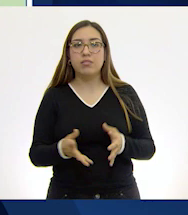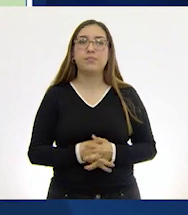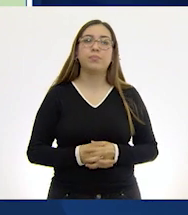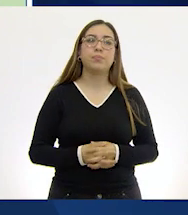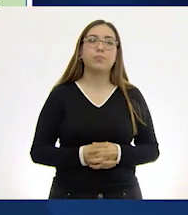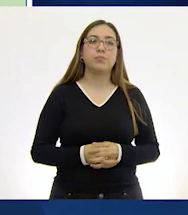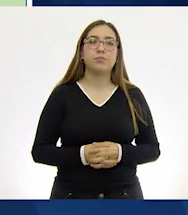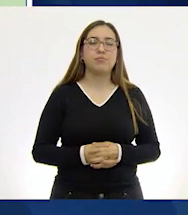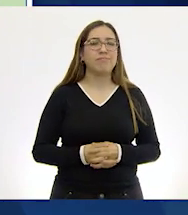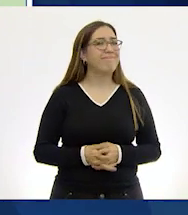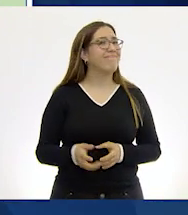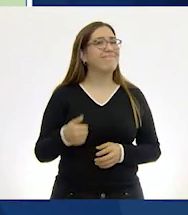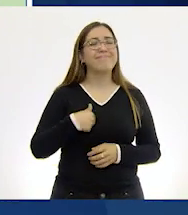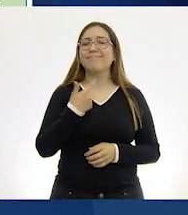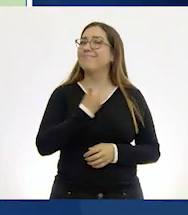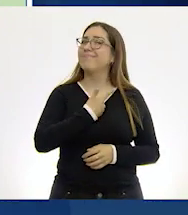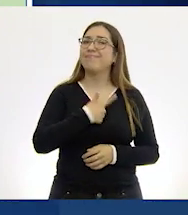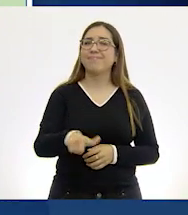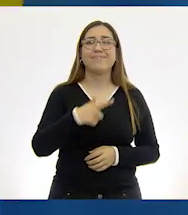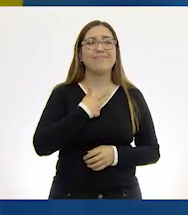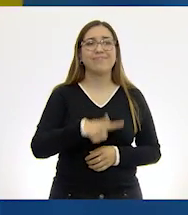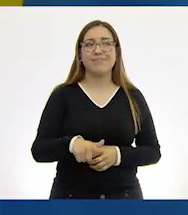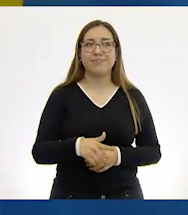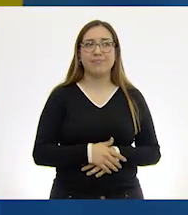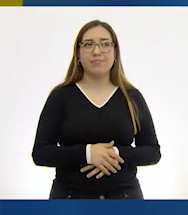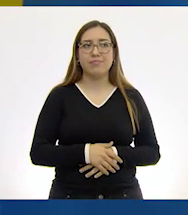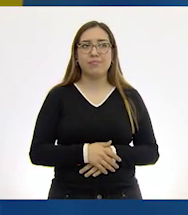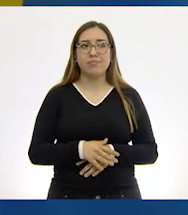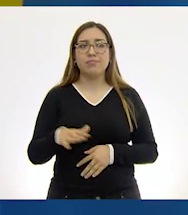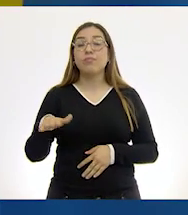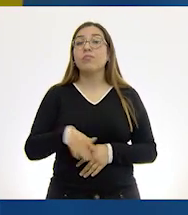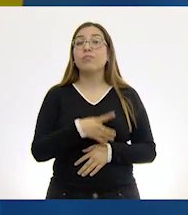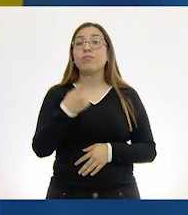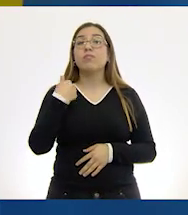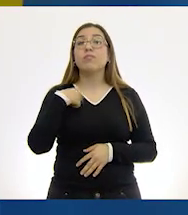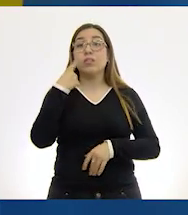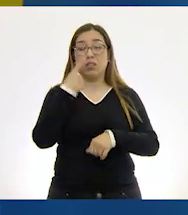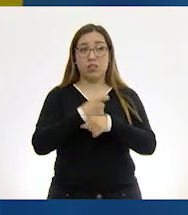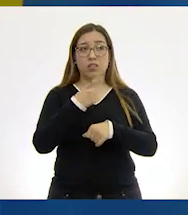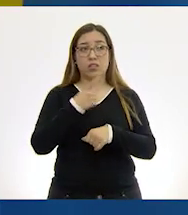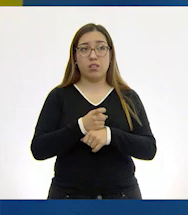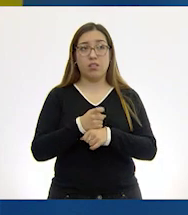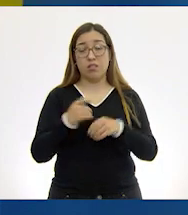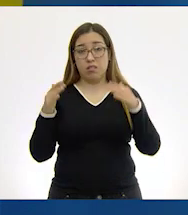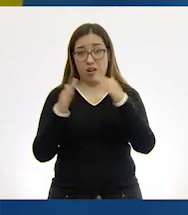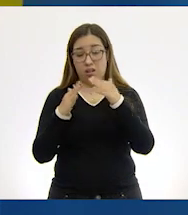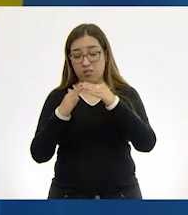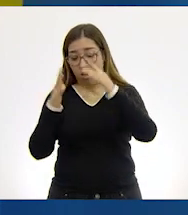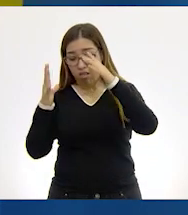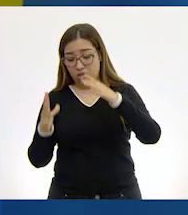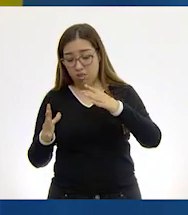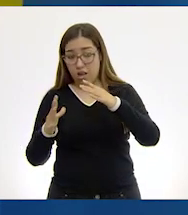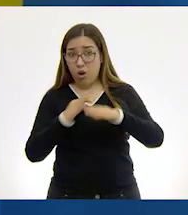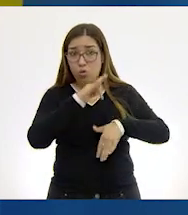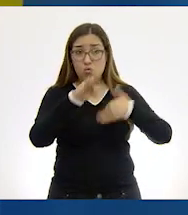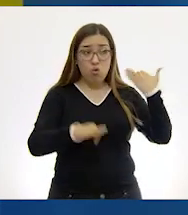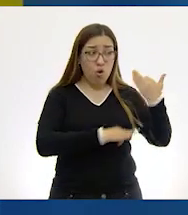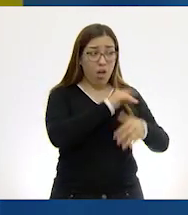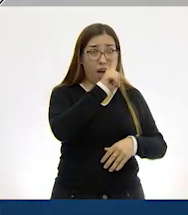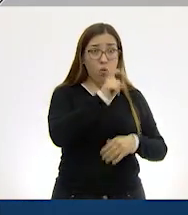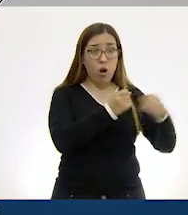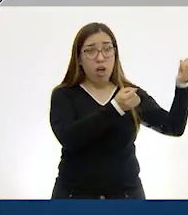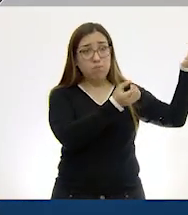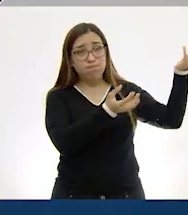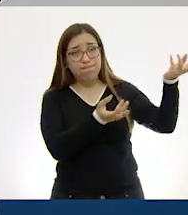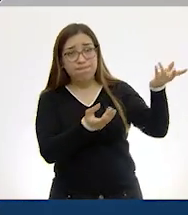generando. No, esto ya no me está gustando. Porque entonces, si yo estoy aquí abajo, toda esa agua contaminada, pues me está llegando a mí.